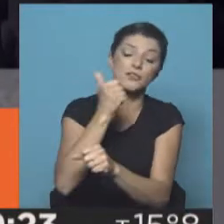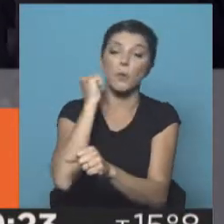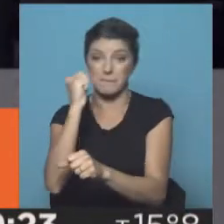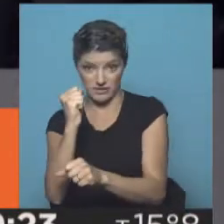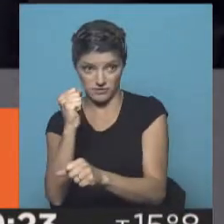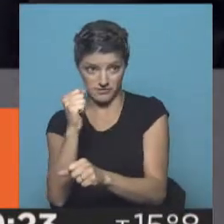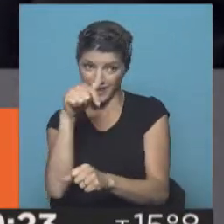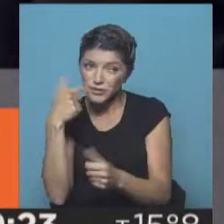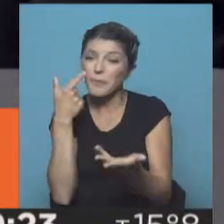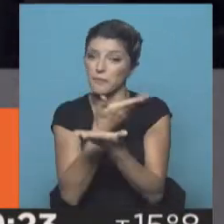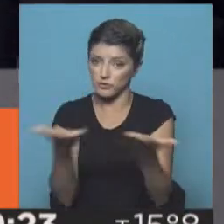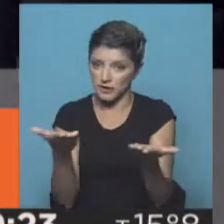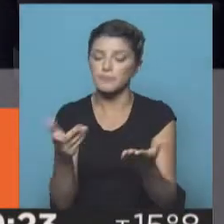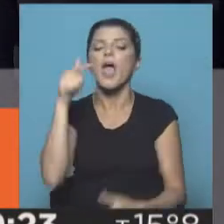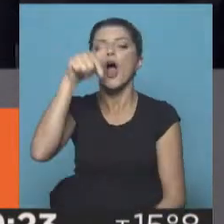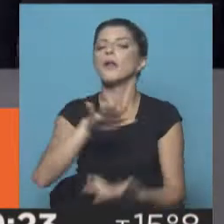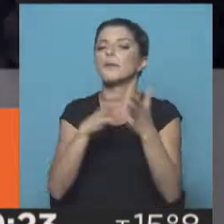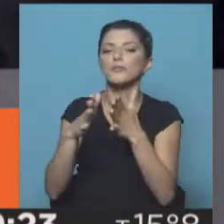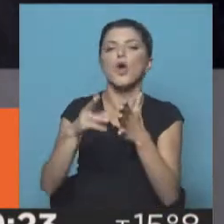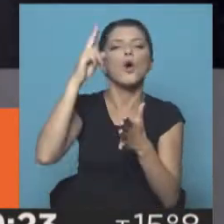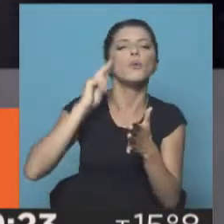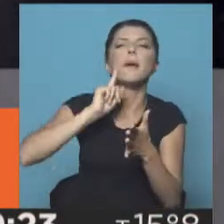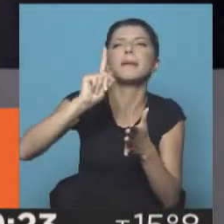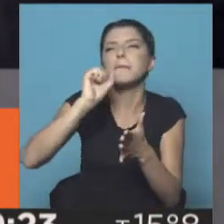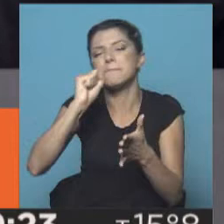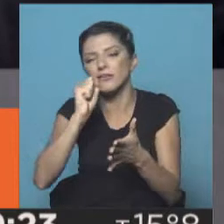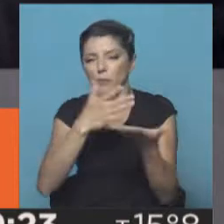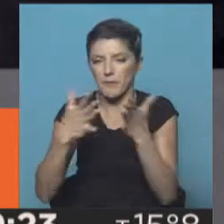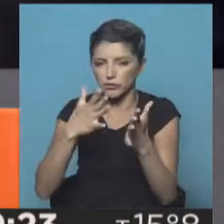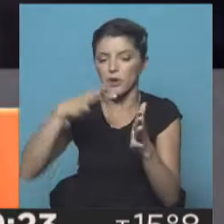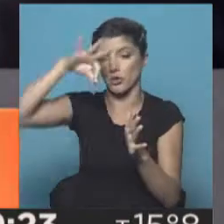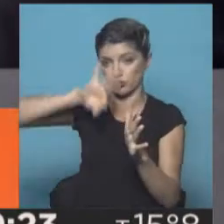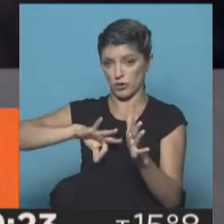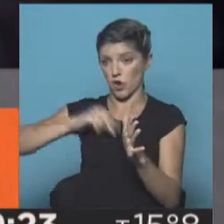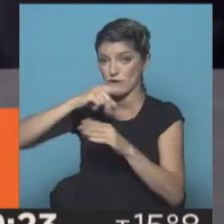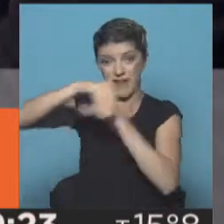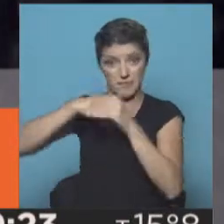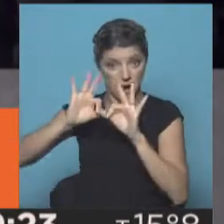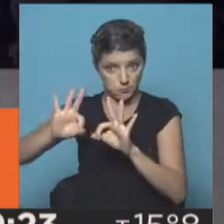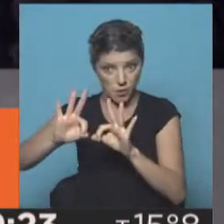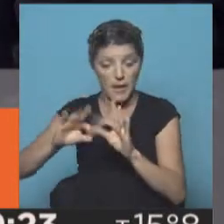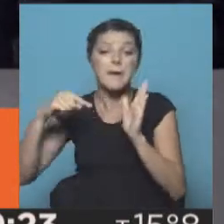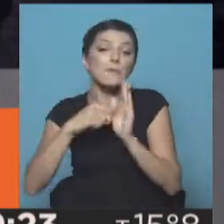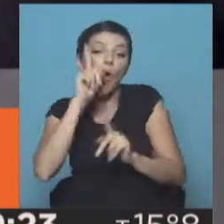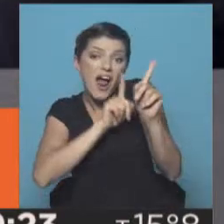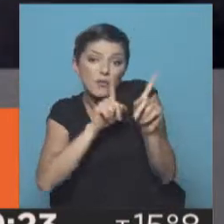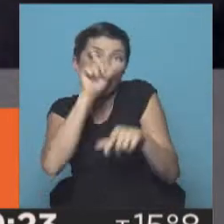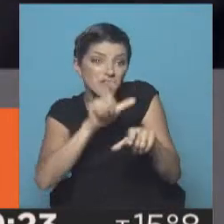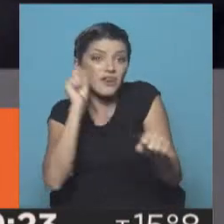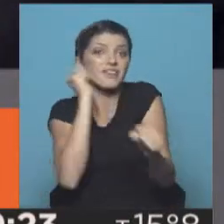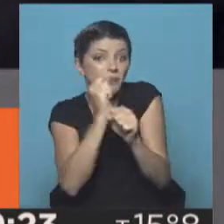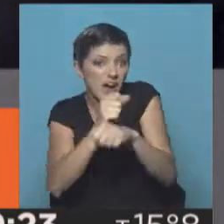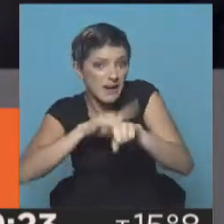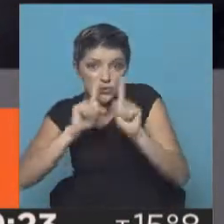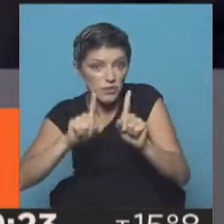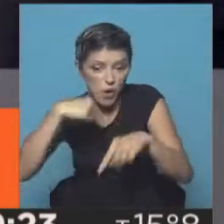lejos, el promedio de ingreso de Argentina es de 9.000 pesos. O sea, lo que pasa hoy es que hay mucha gente que aún trabajando está en situación de pobreza y 1/3